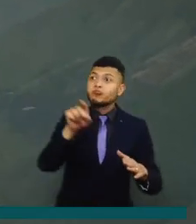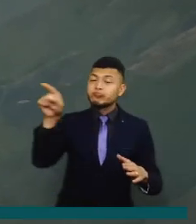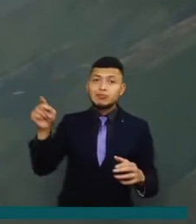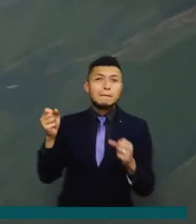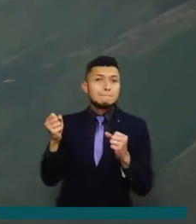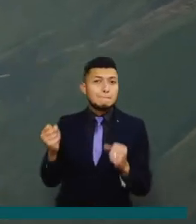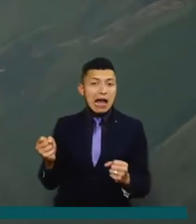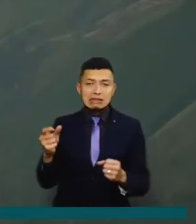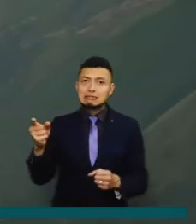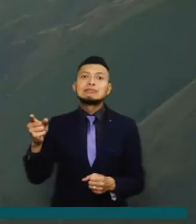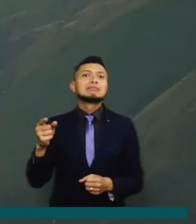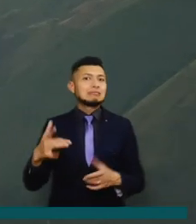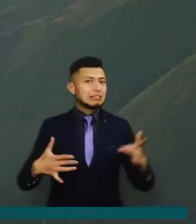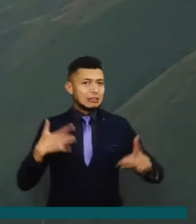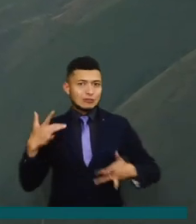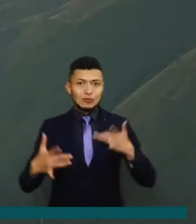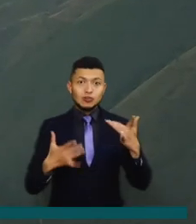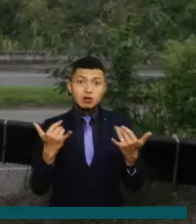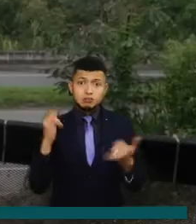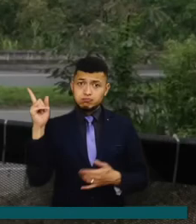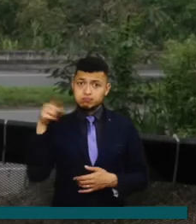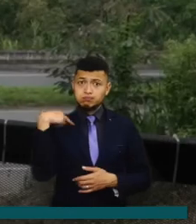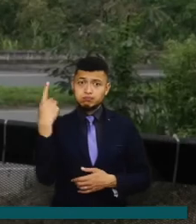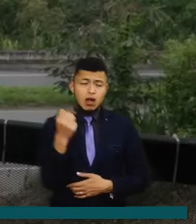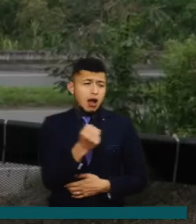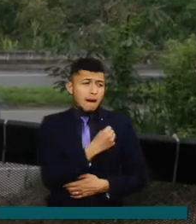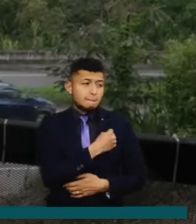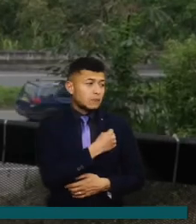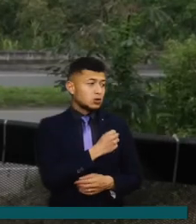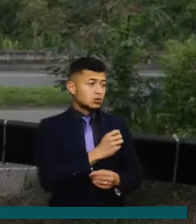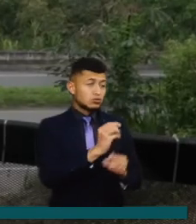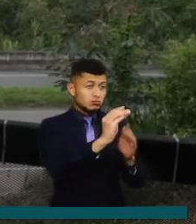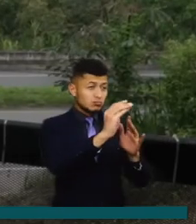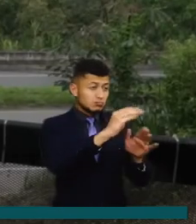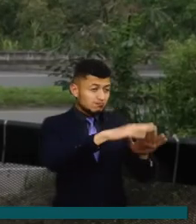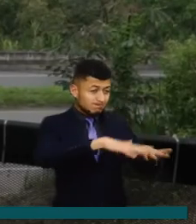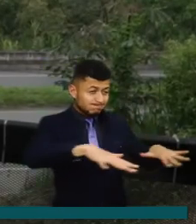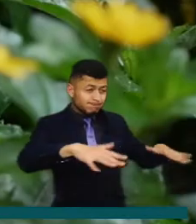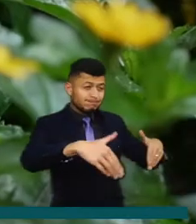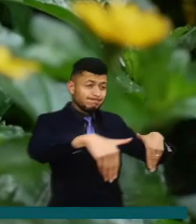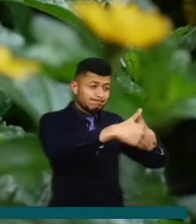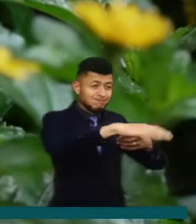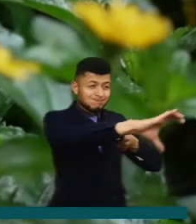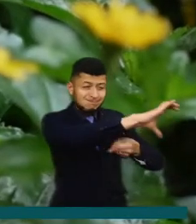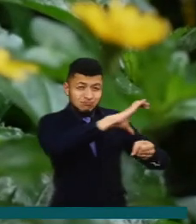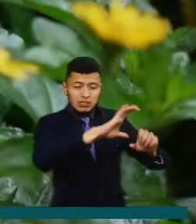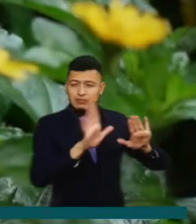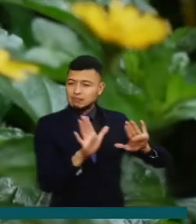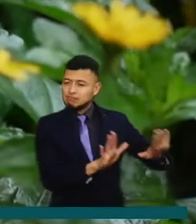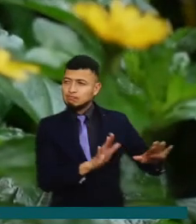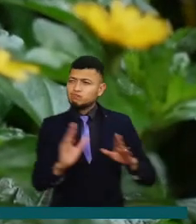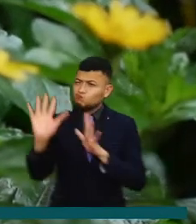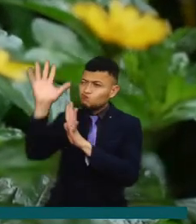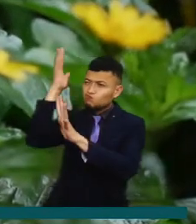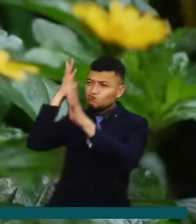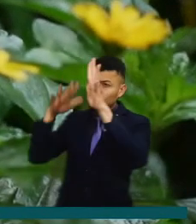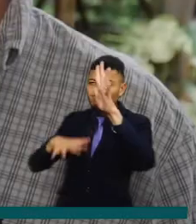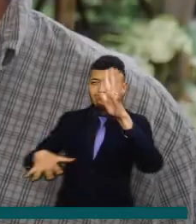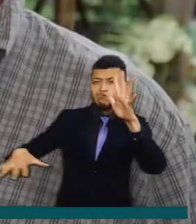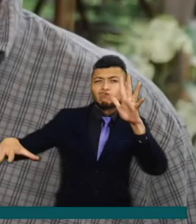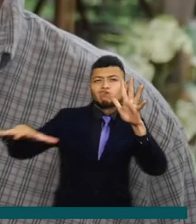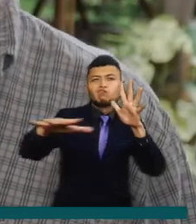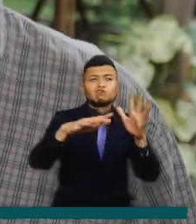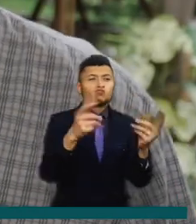hoy, los espacios más disfrutados por quienes aman estar alejados de la selva de cemento y disfrutar del verde que abraza la